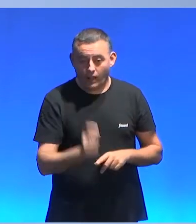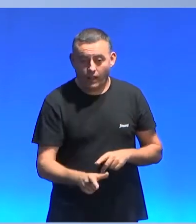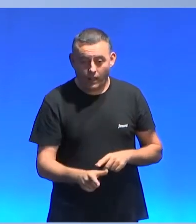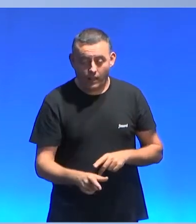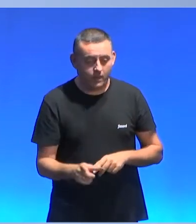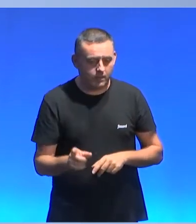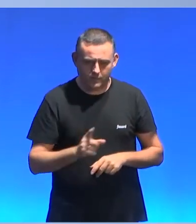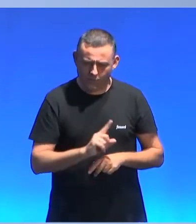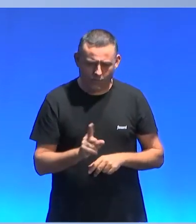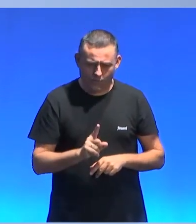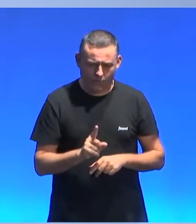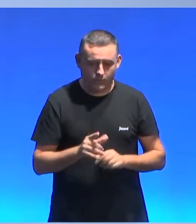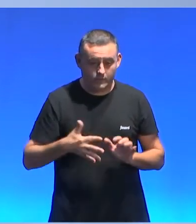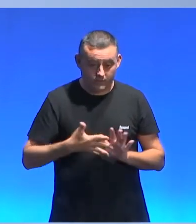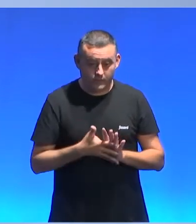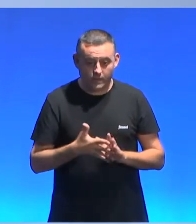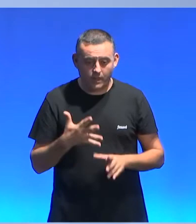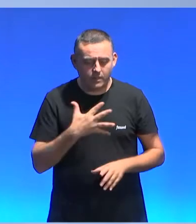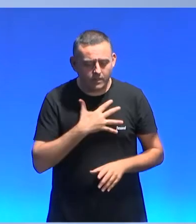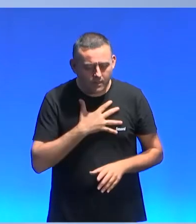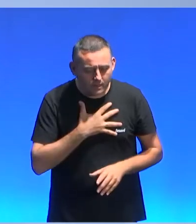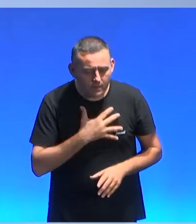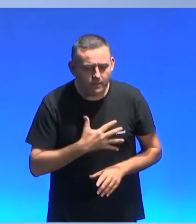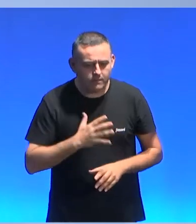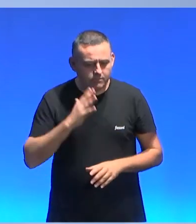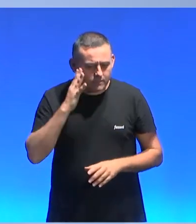tanto que te dejo.